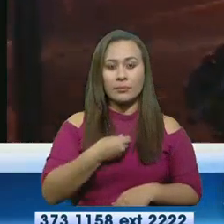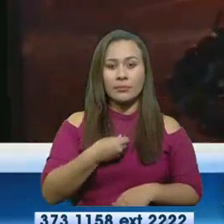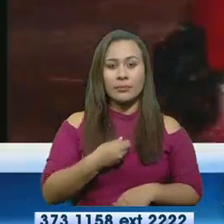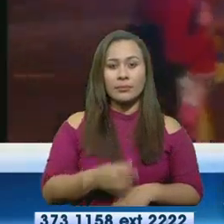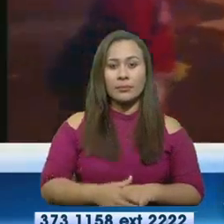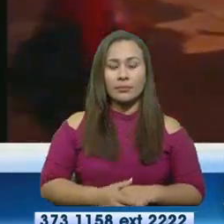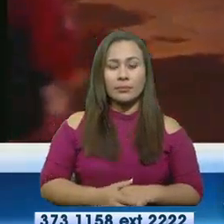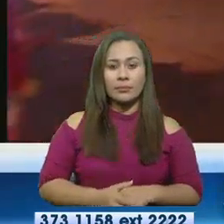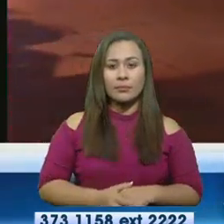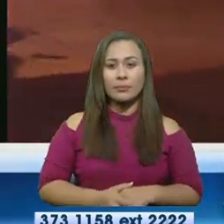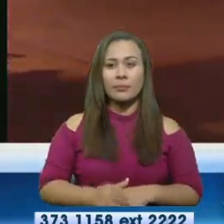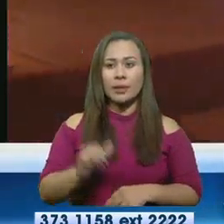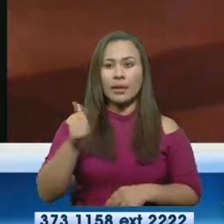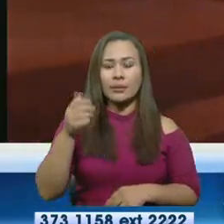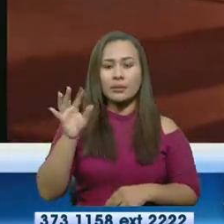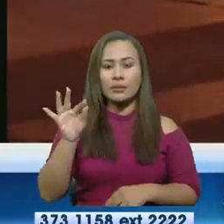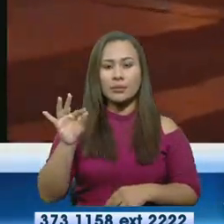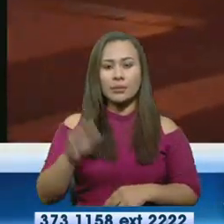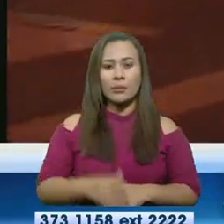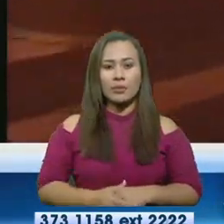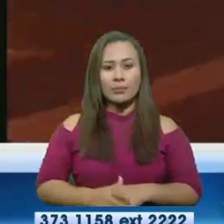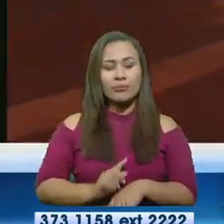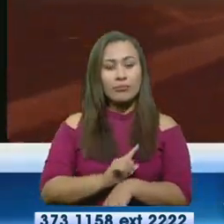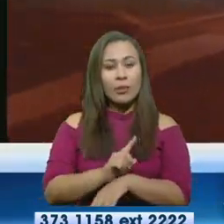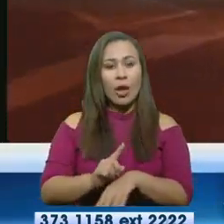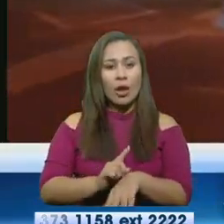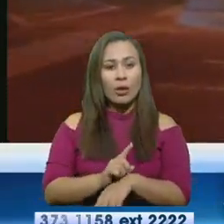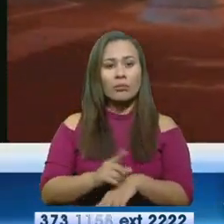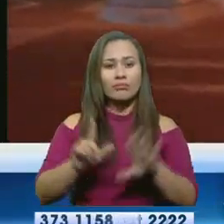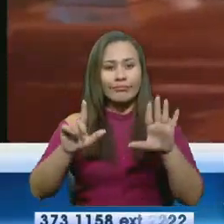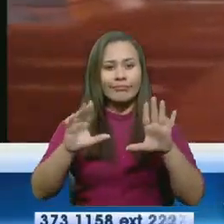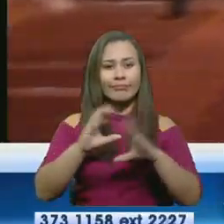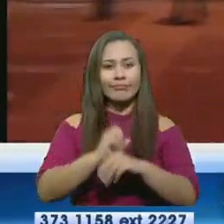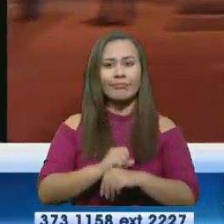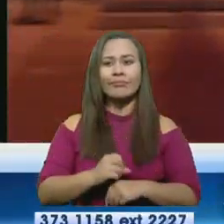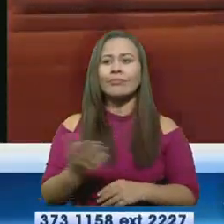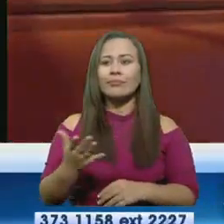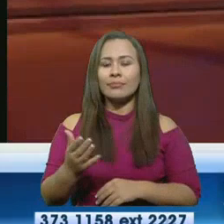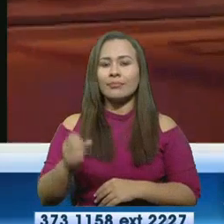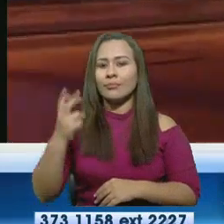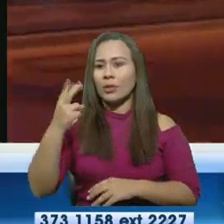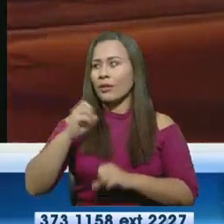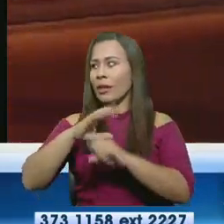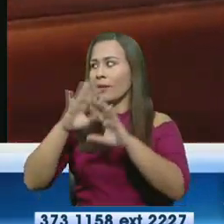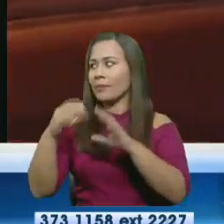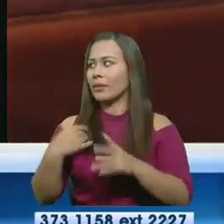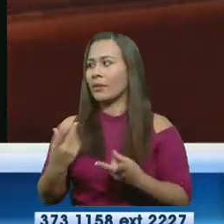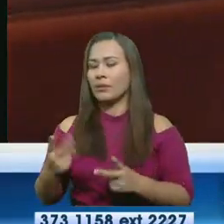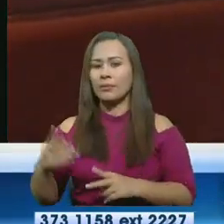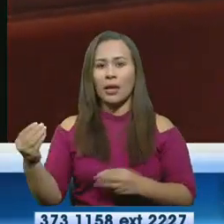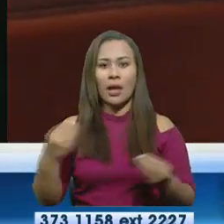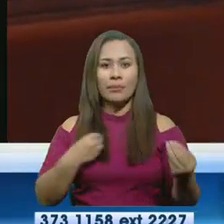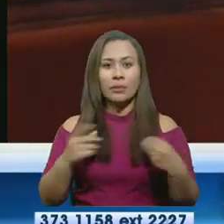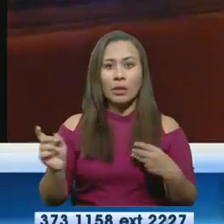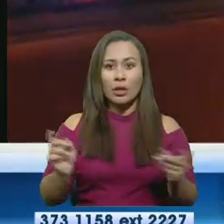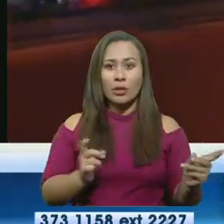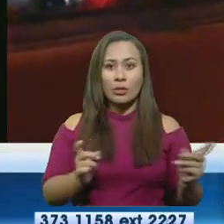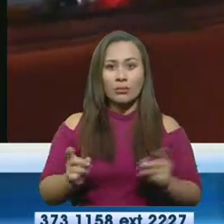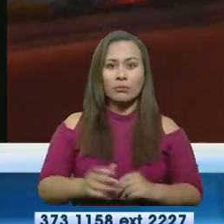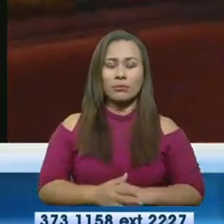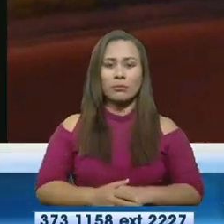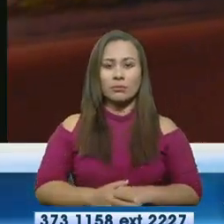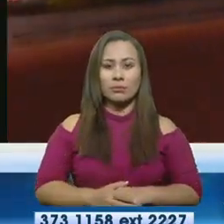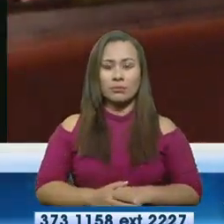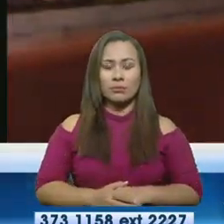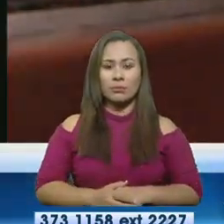desde las 19 horas empezó, se tiene previsto que para mañana, 4 de la mañana, lógicamente se levante esta medida. Esto se dará